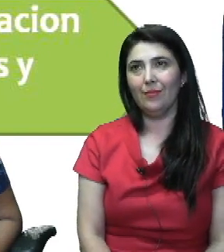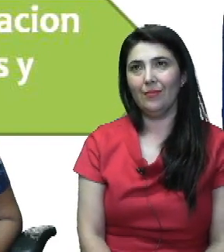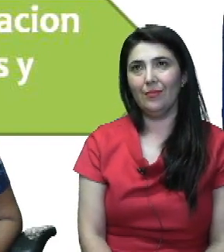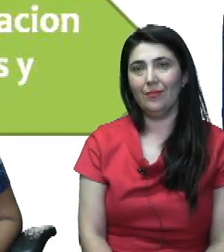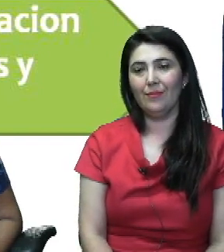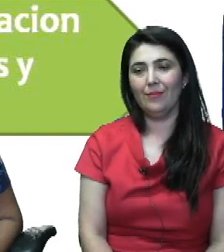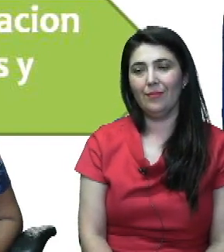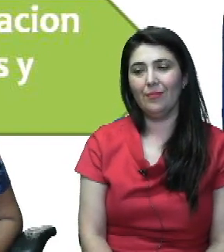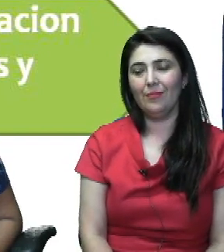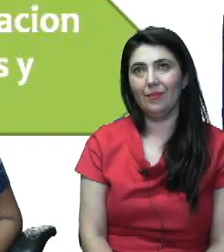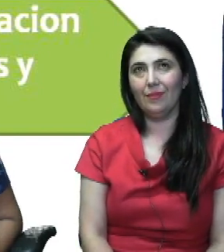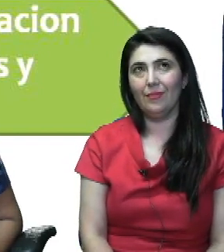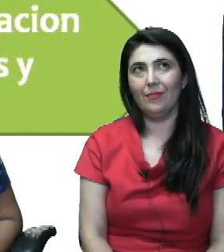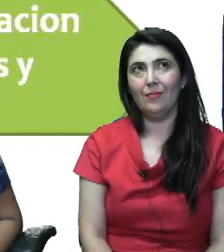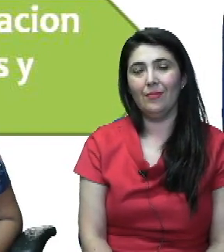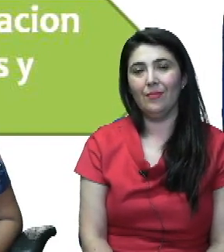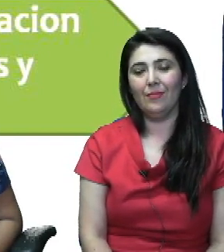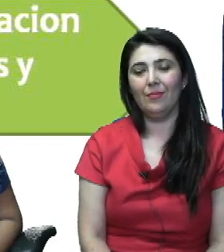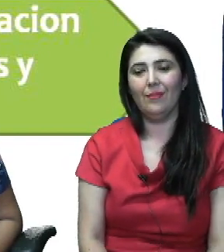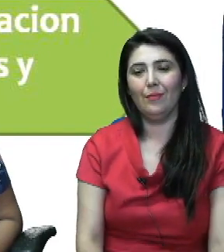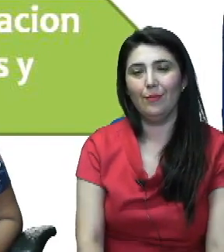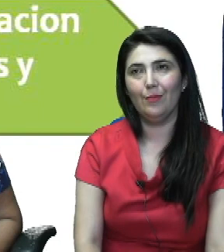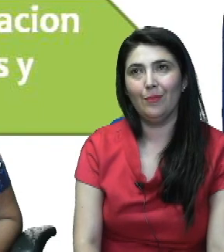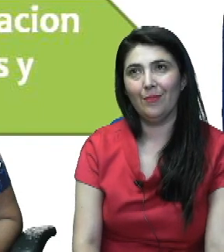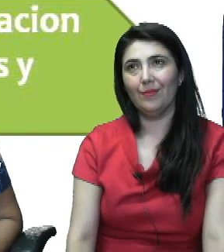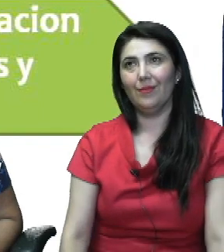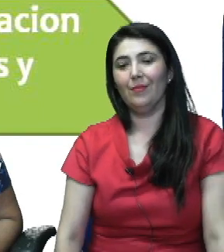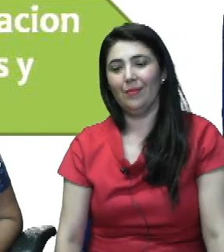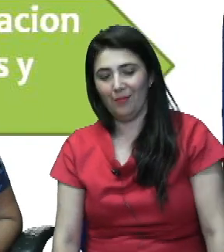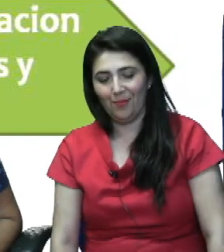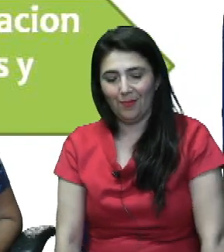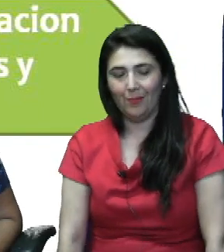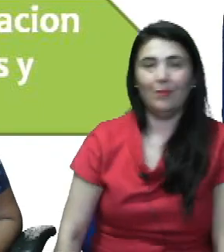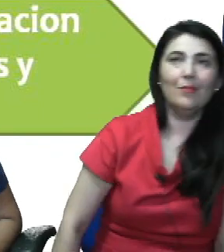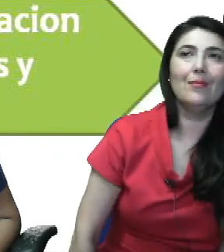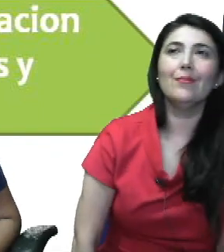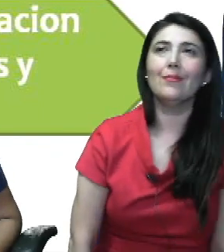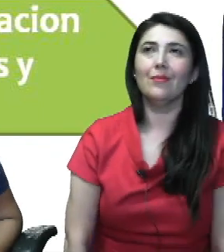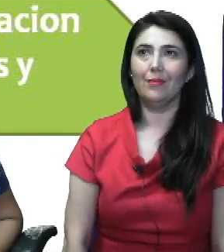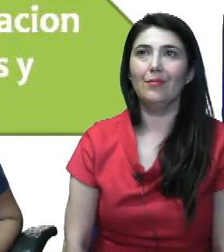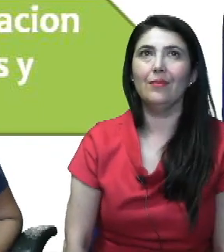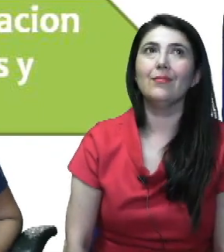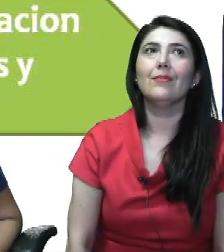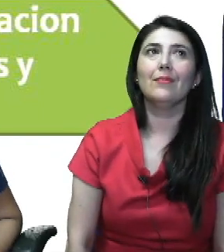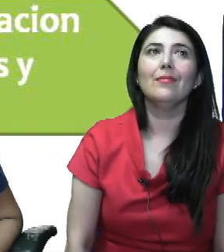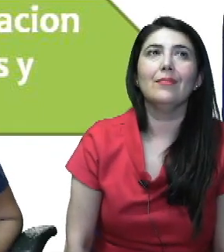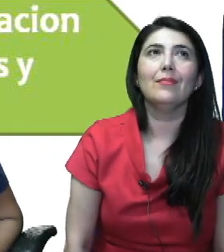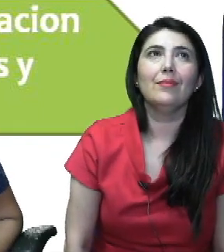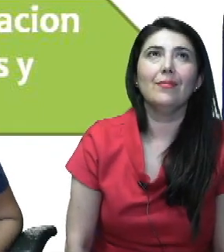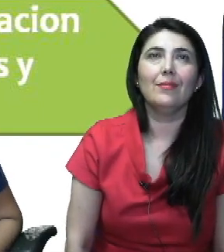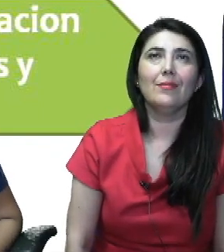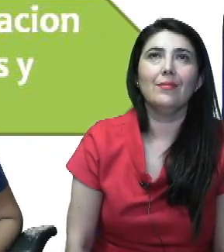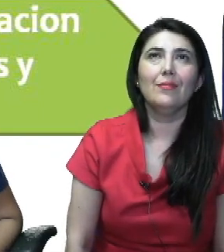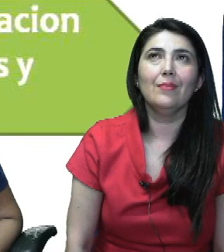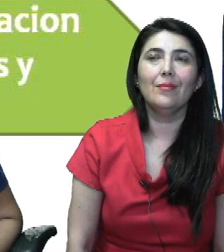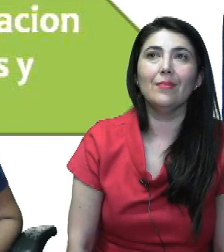de respuesta. También recomendamos privilegiar lo grupal y lo comunitario por sobre intervenciones individuales.